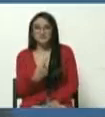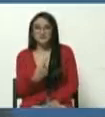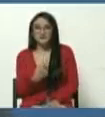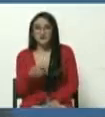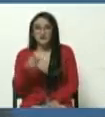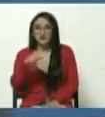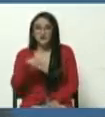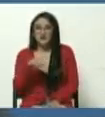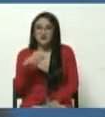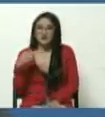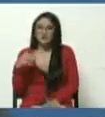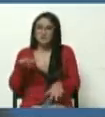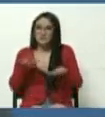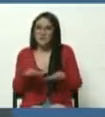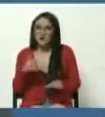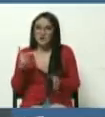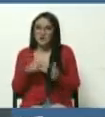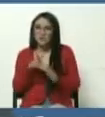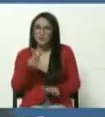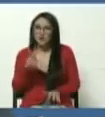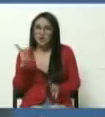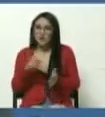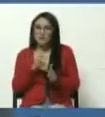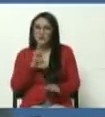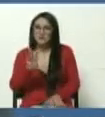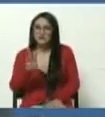Ellos durante el paro del 2002-2003